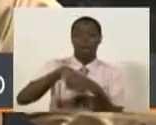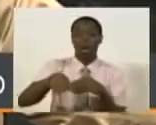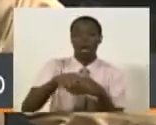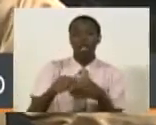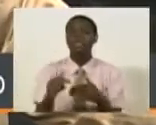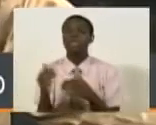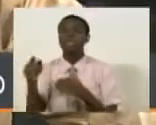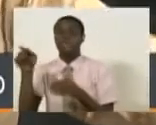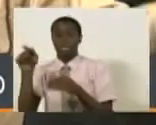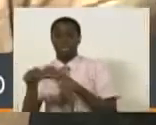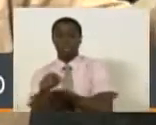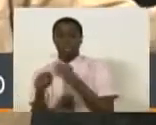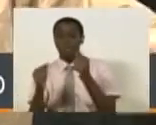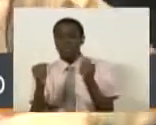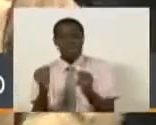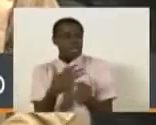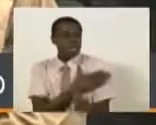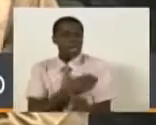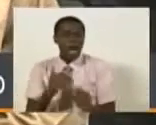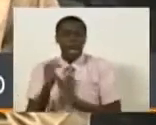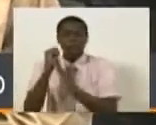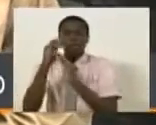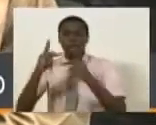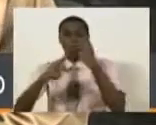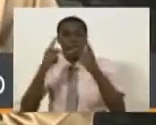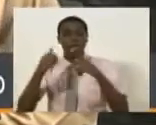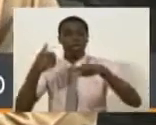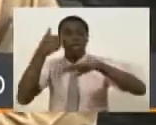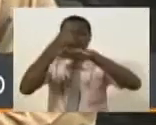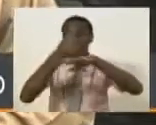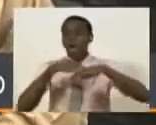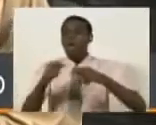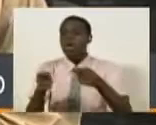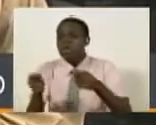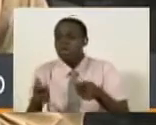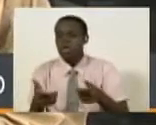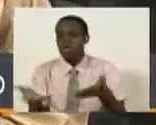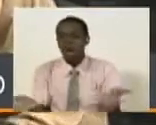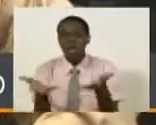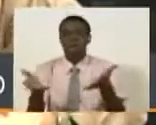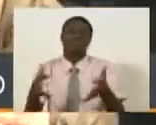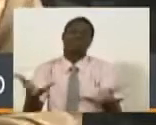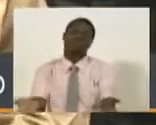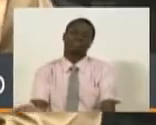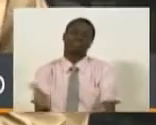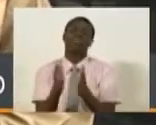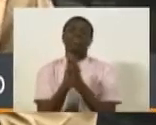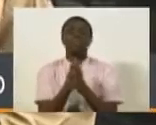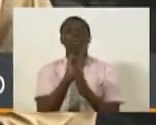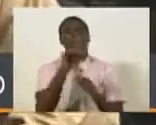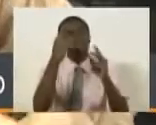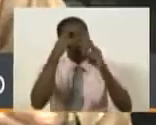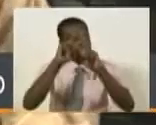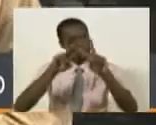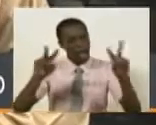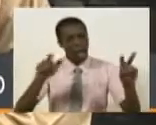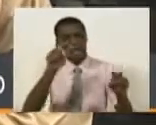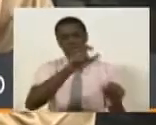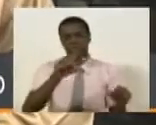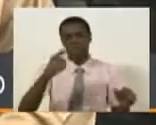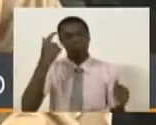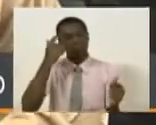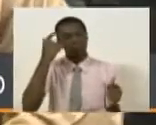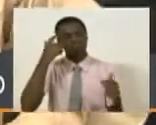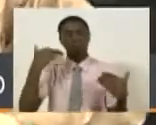de aquellos que están liderizando a todos estos grupos. Hacemos un llamado a la paz, a la conciencia ciudadana, a la